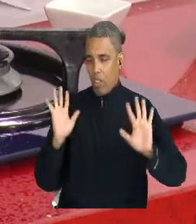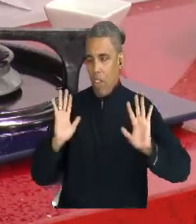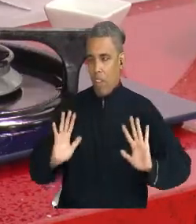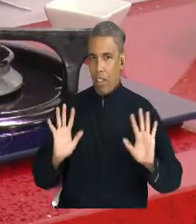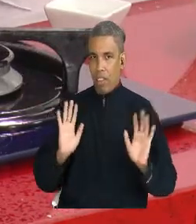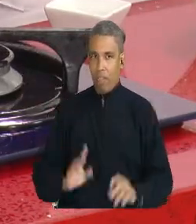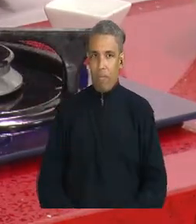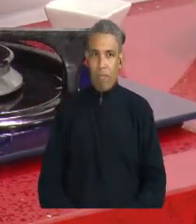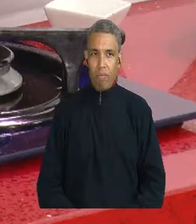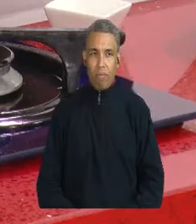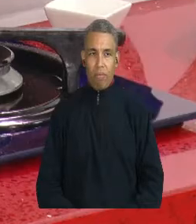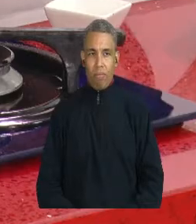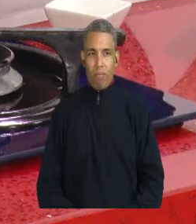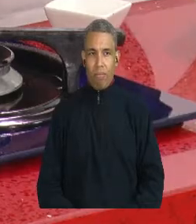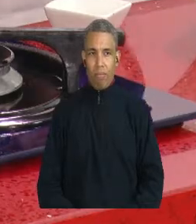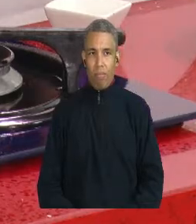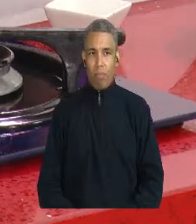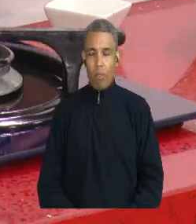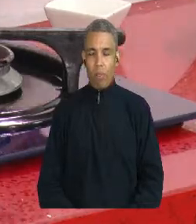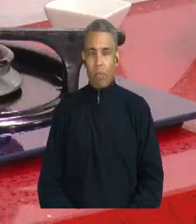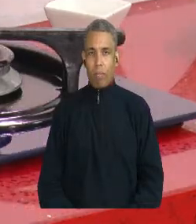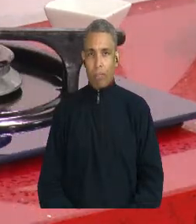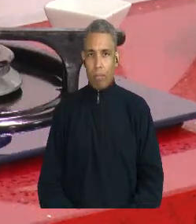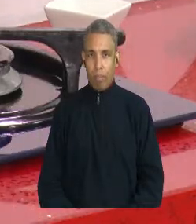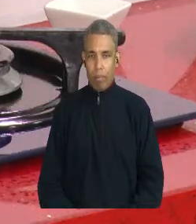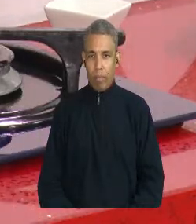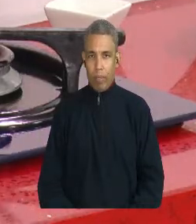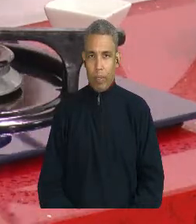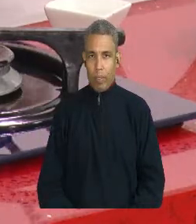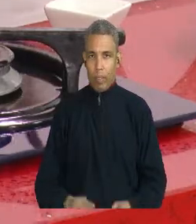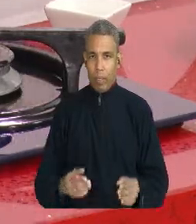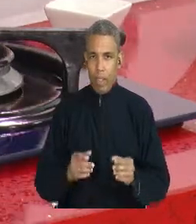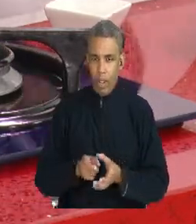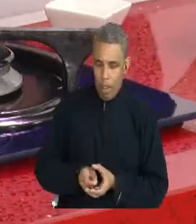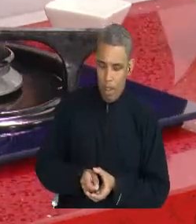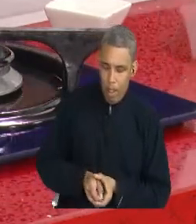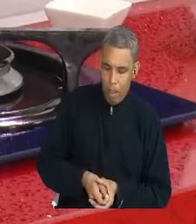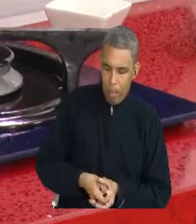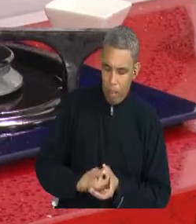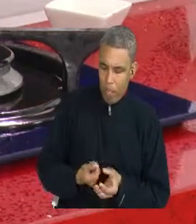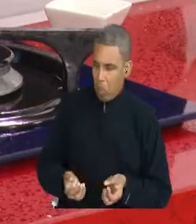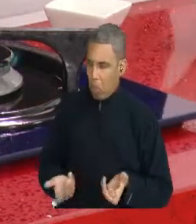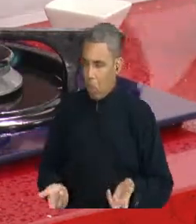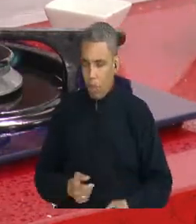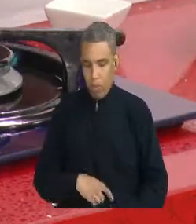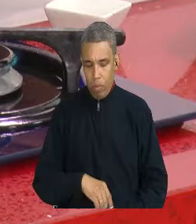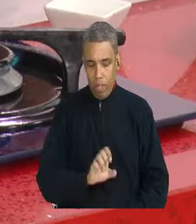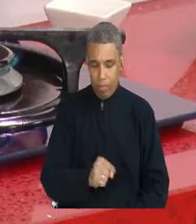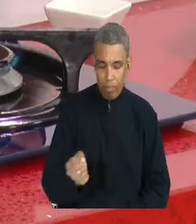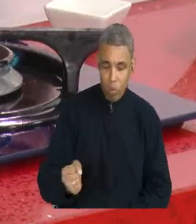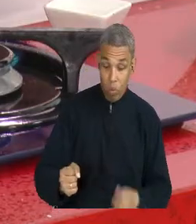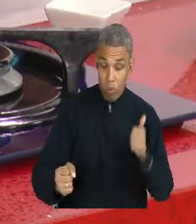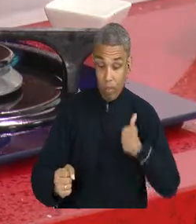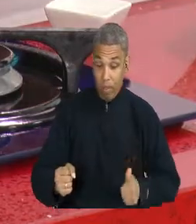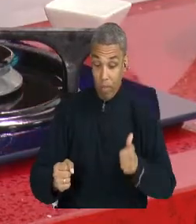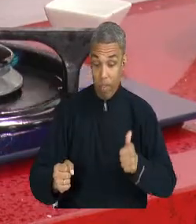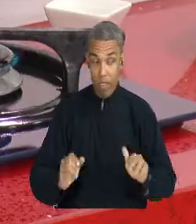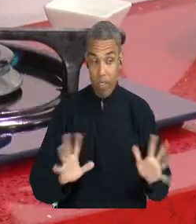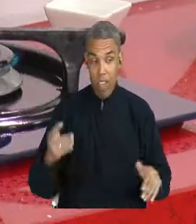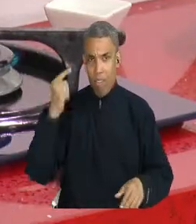para retirarlo. Ok, perfecto. ¿Listo? ¿La papita cómo va, Roche? Yo, la papita va muy bien. Yo creo que ya está